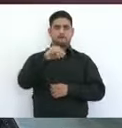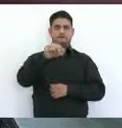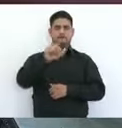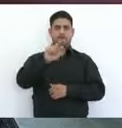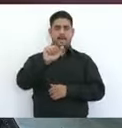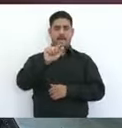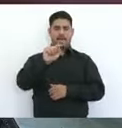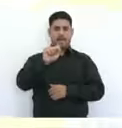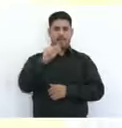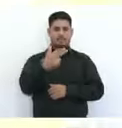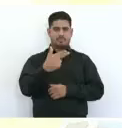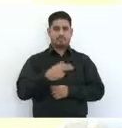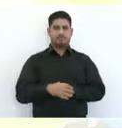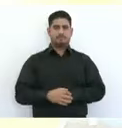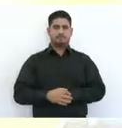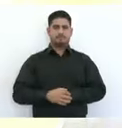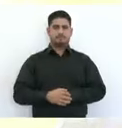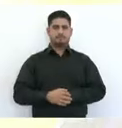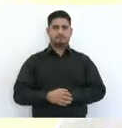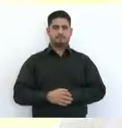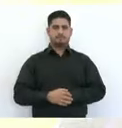López.